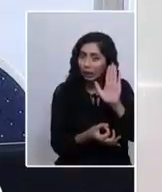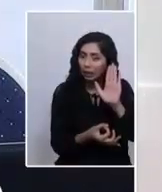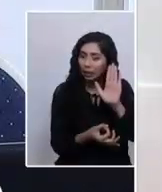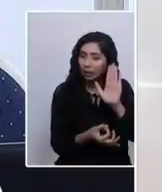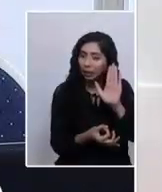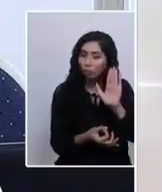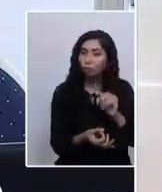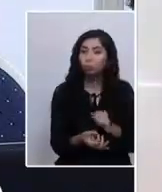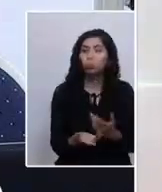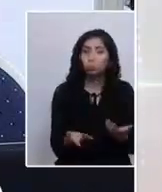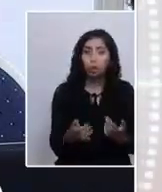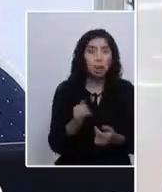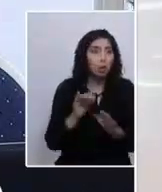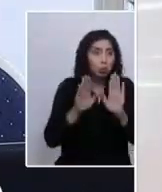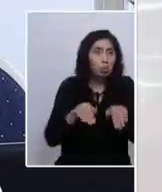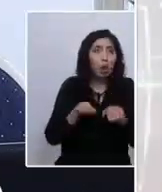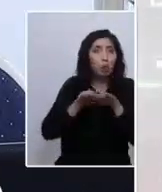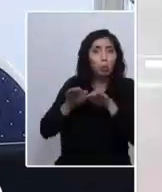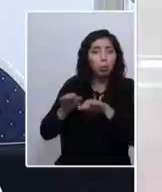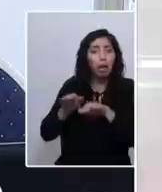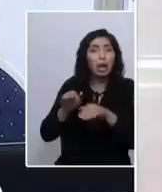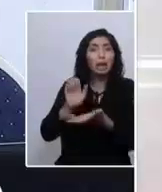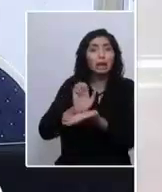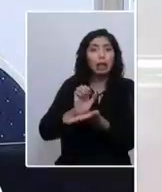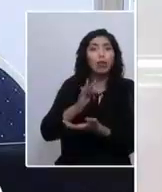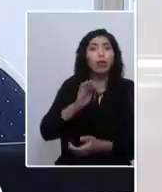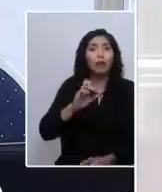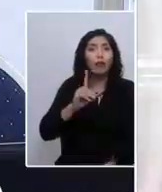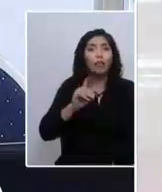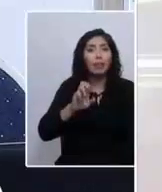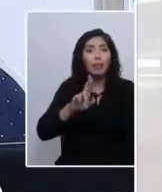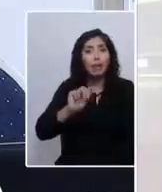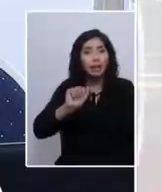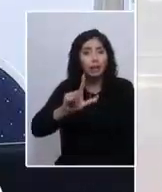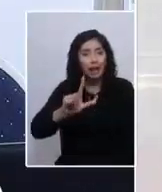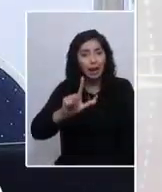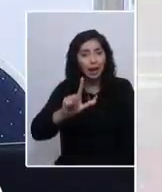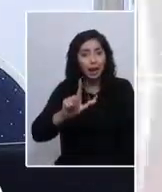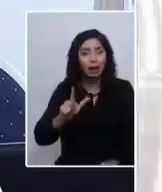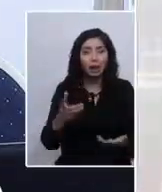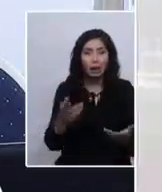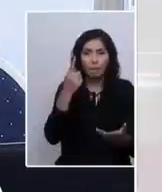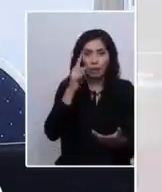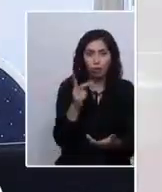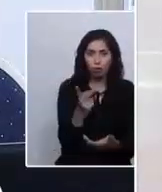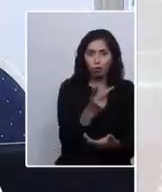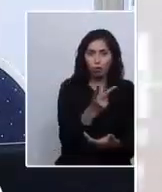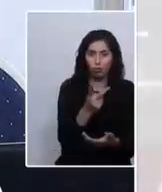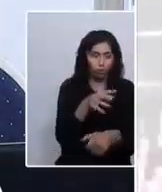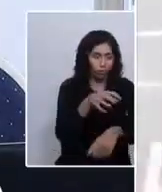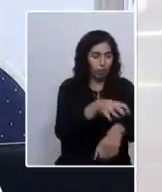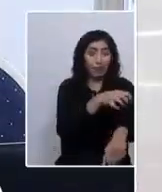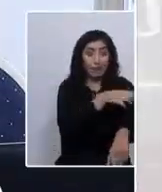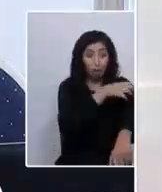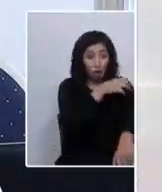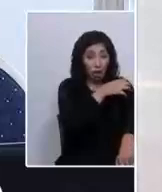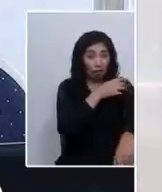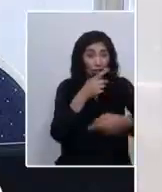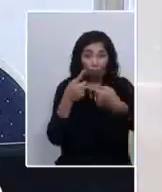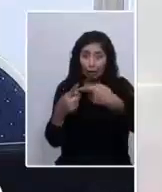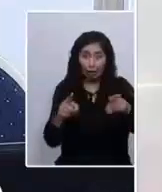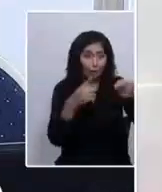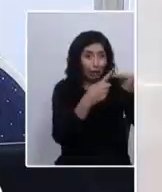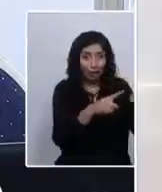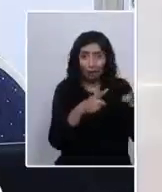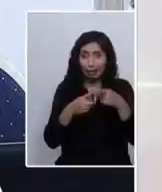que hay más suspenso en torno a la votación del día de hoy. Hay algunos optimistas que creen que van a pasar todos los artículos, hay otros que dicen que creen que se